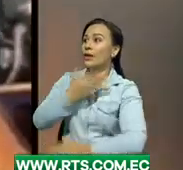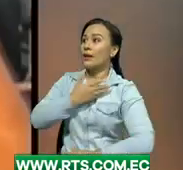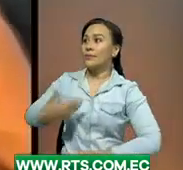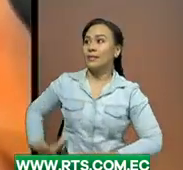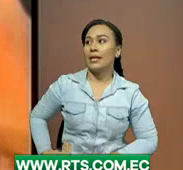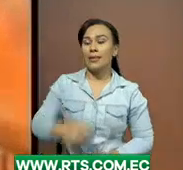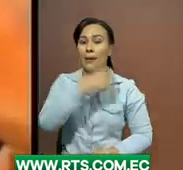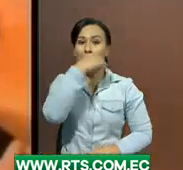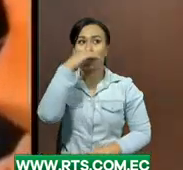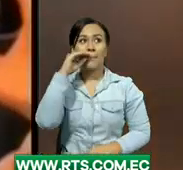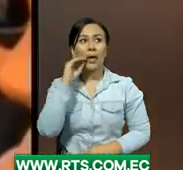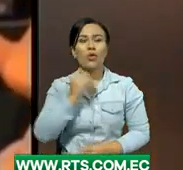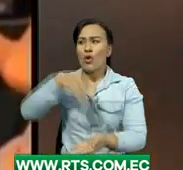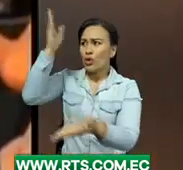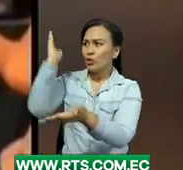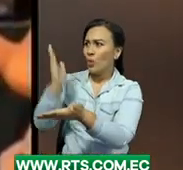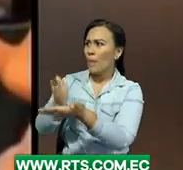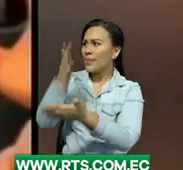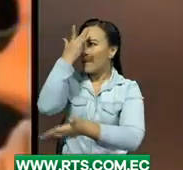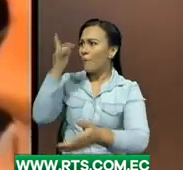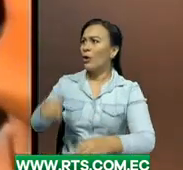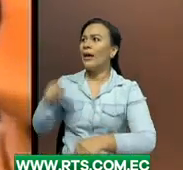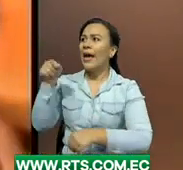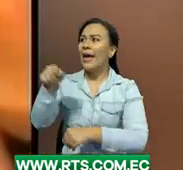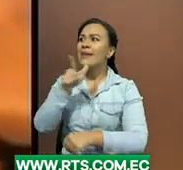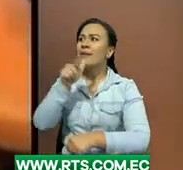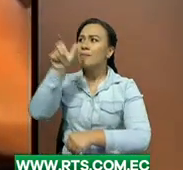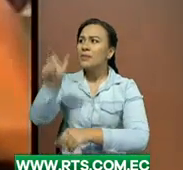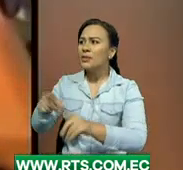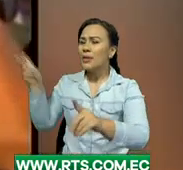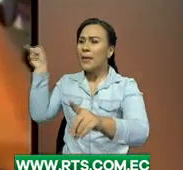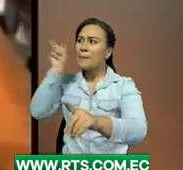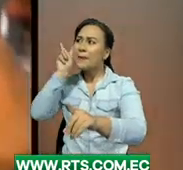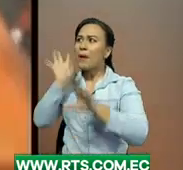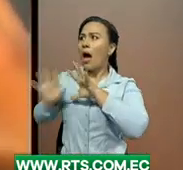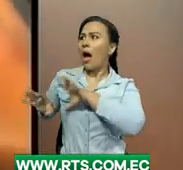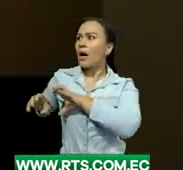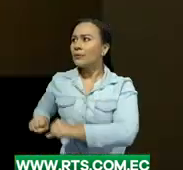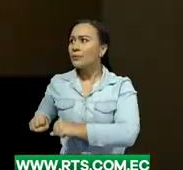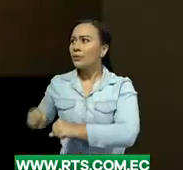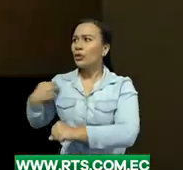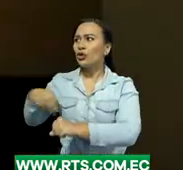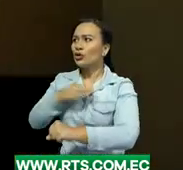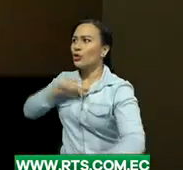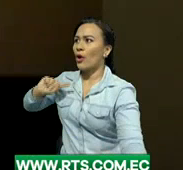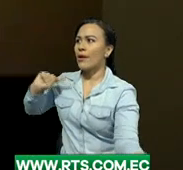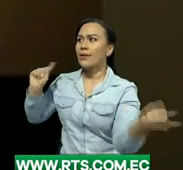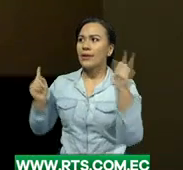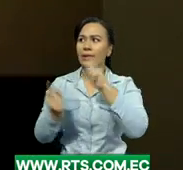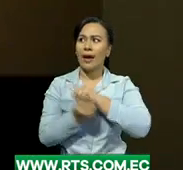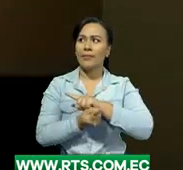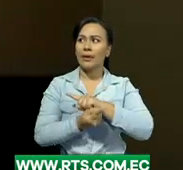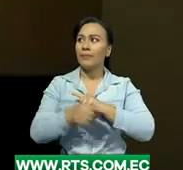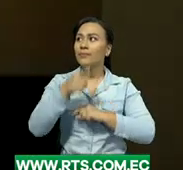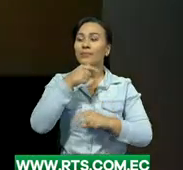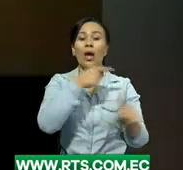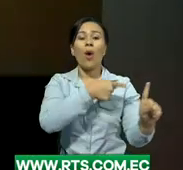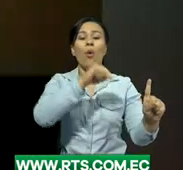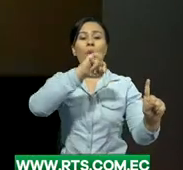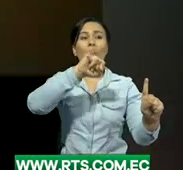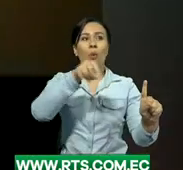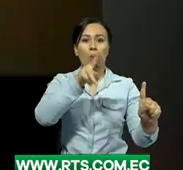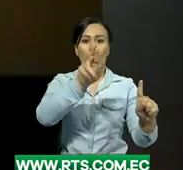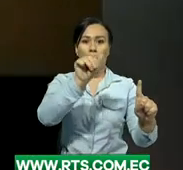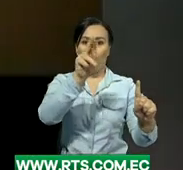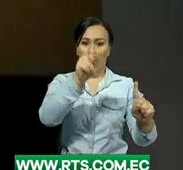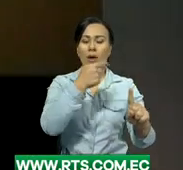fase, cese la usurpación, iniciar la segunda fase, gobierno de transición. Guaidó poco antes había anunciado todo lo que iba